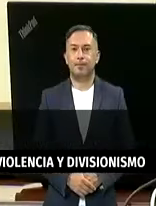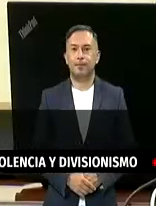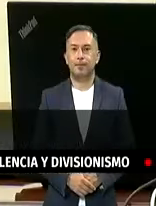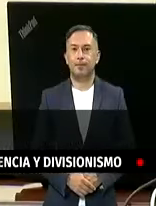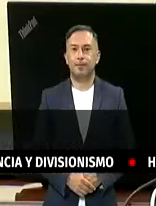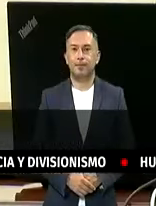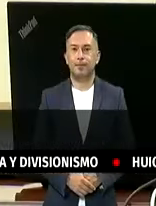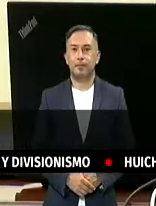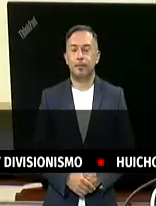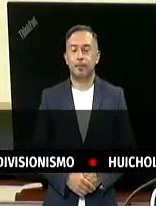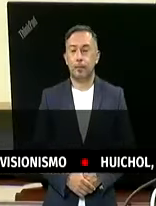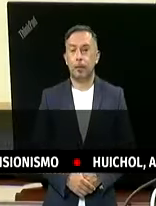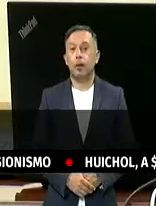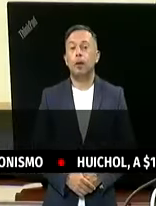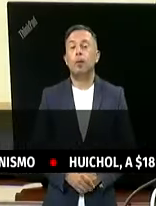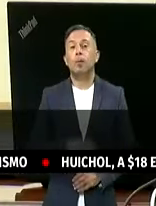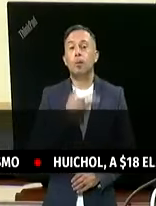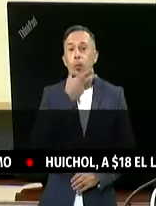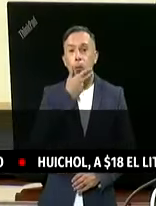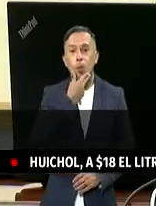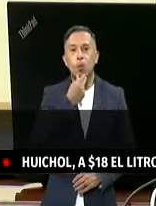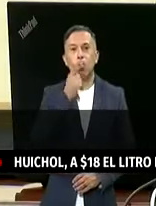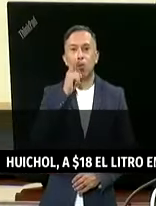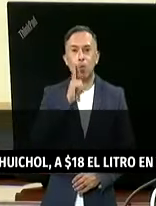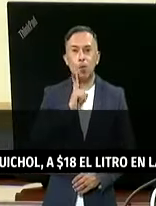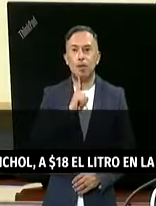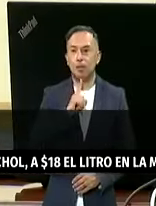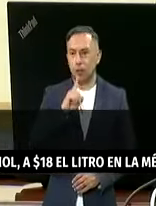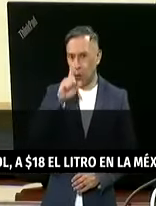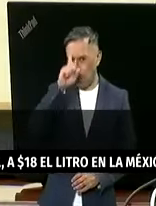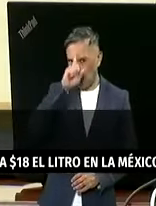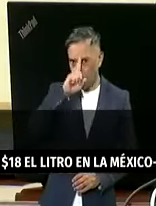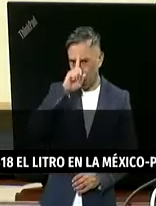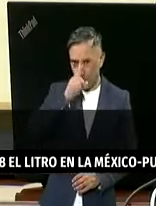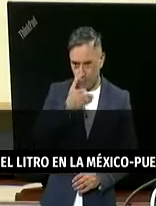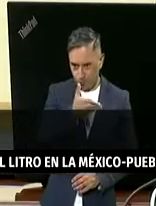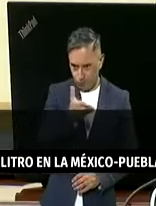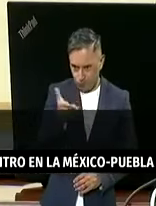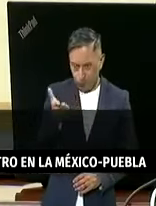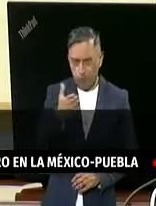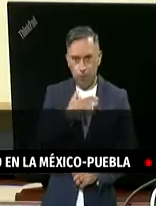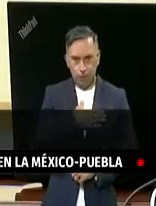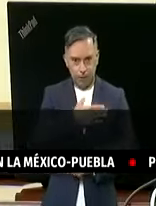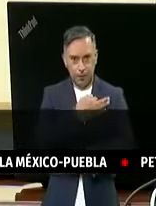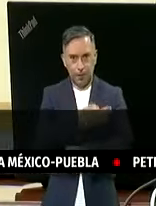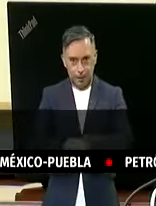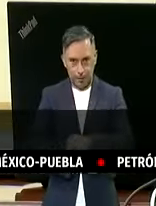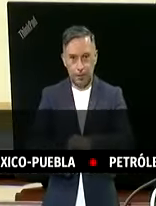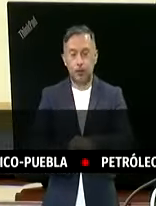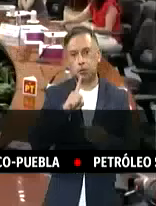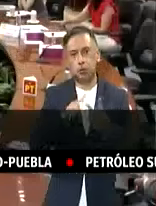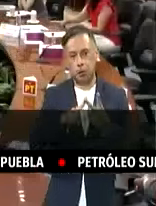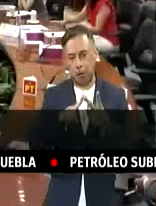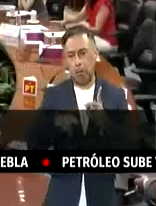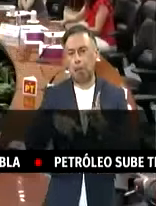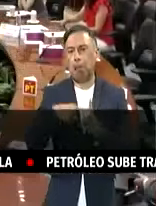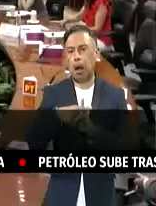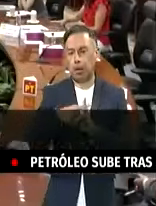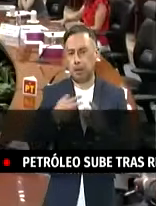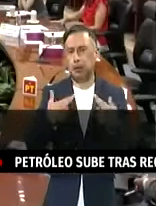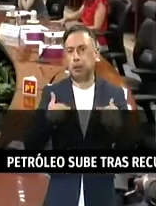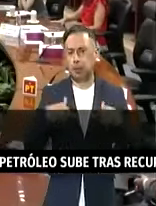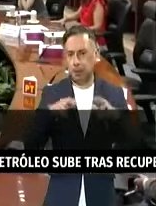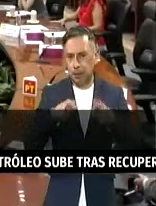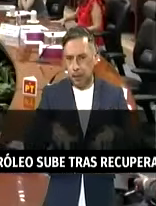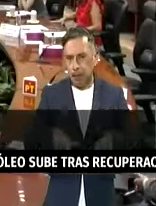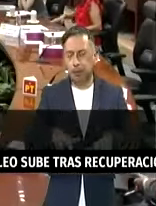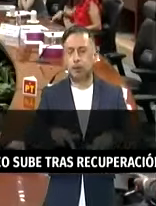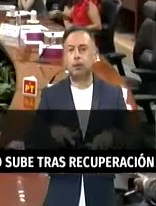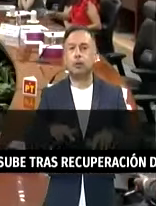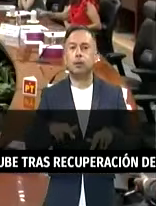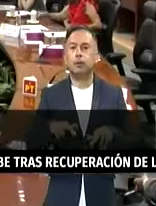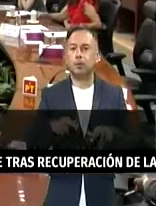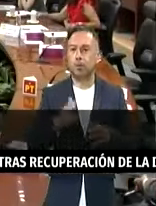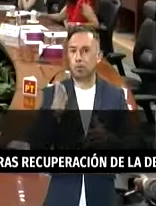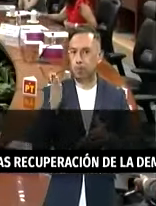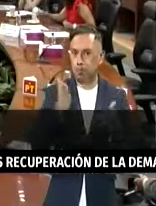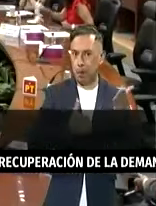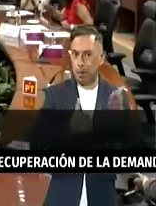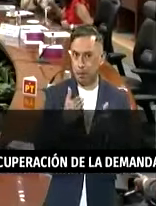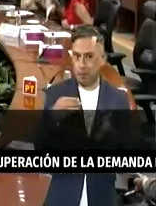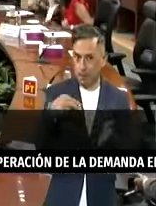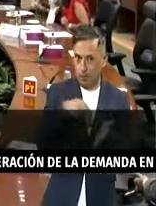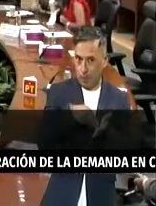de académicos, de empresarios, de propios partidos políticos, van a tener que acatar la ley y va a